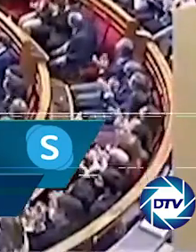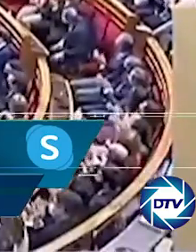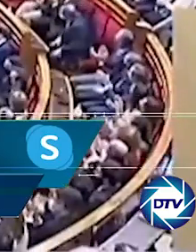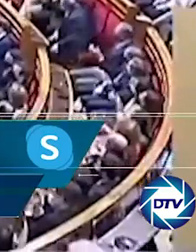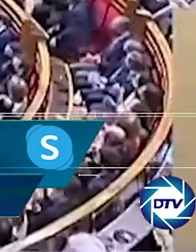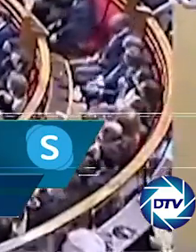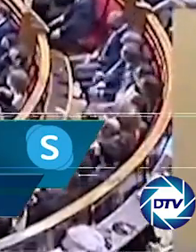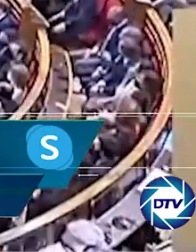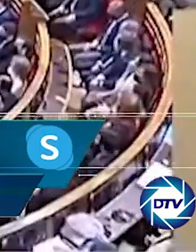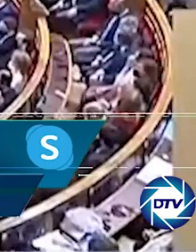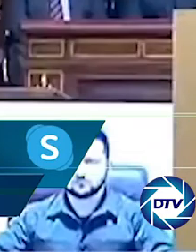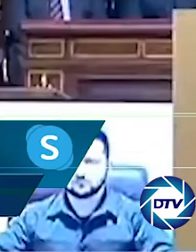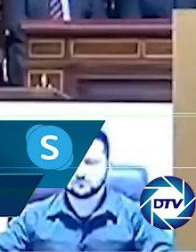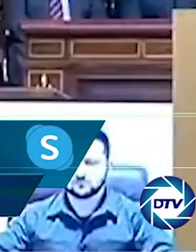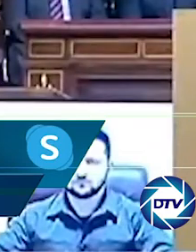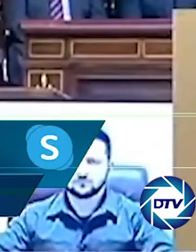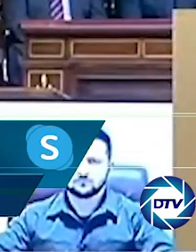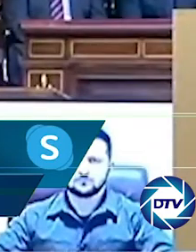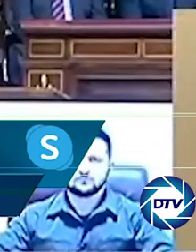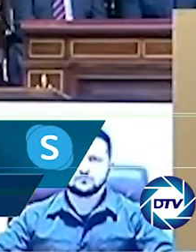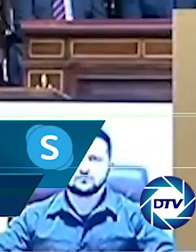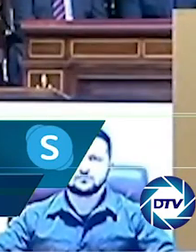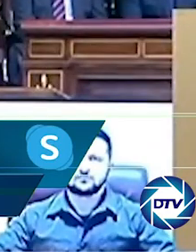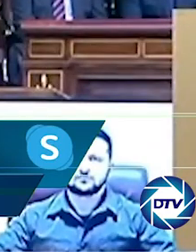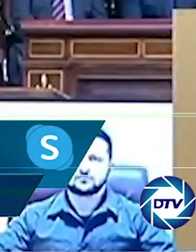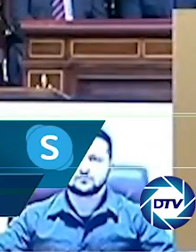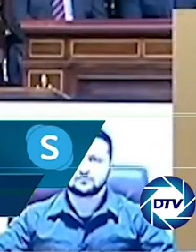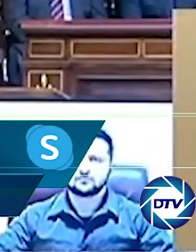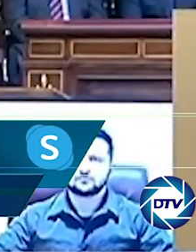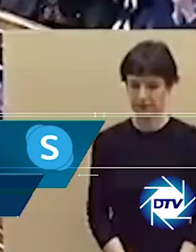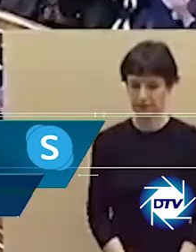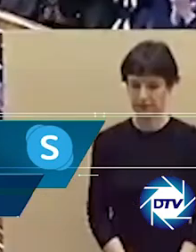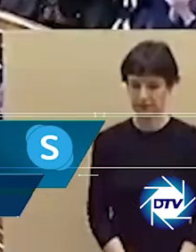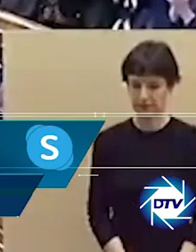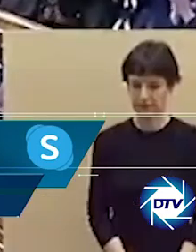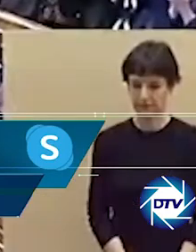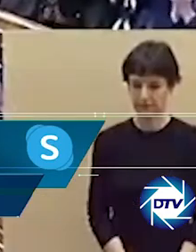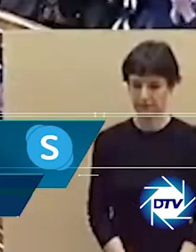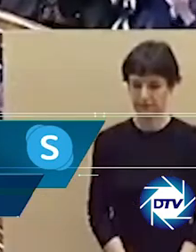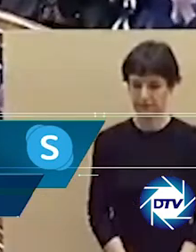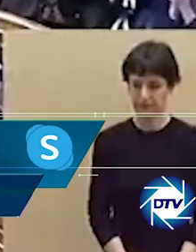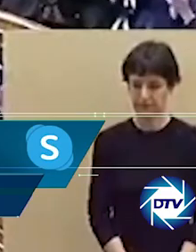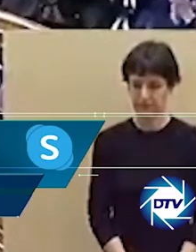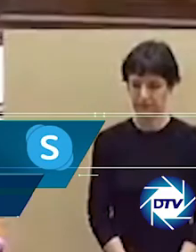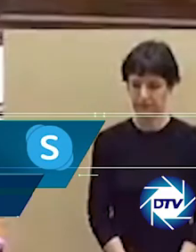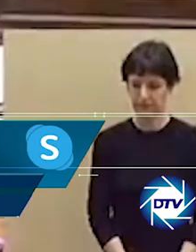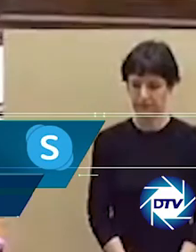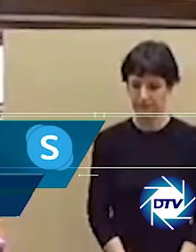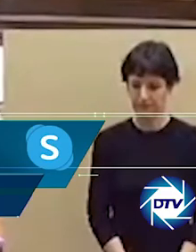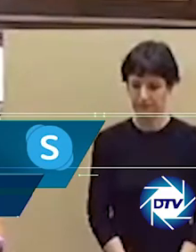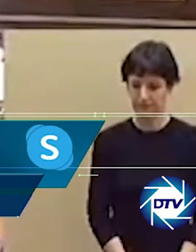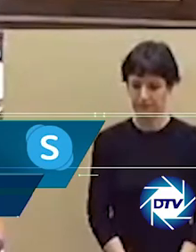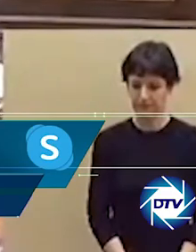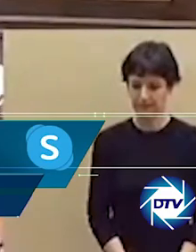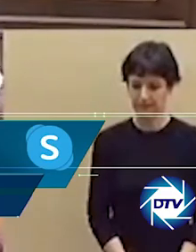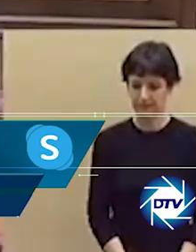de estar de acuerdo en estas cuestiones. En España, la izquierda, que ya nos tiene acostumbrados históricamente a que es inconmovible